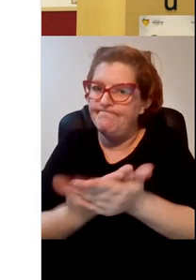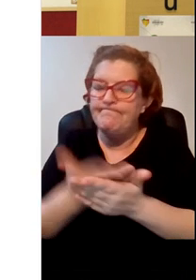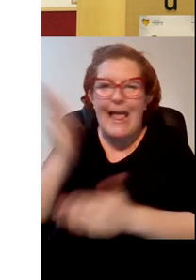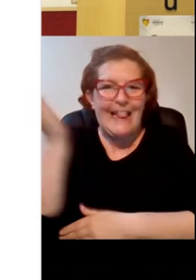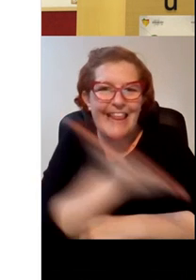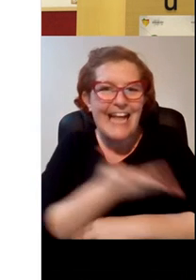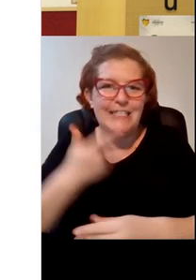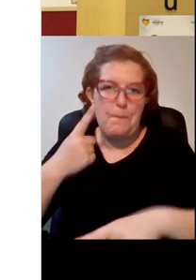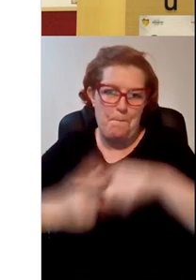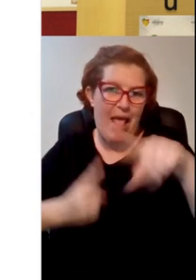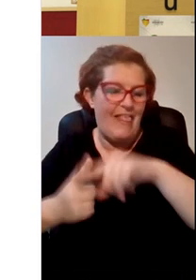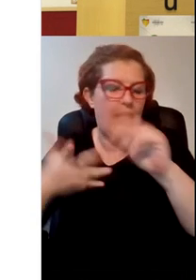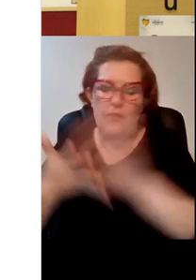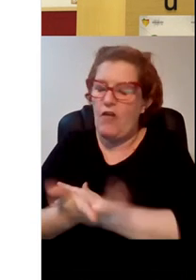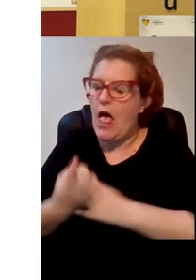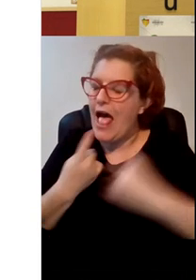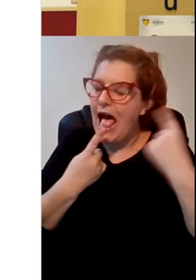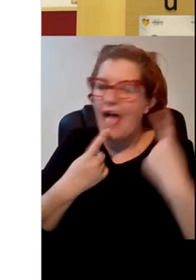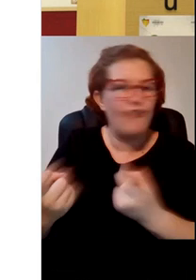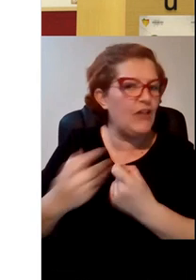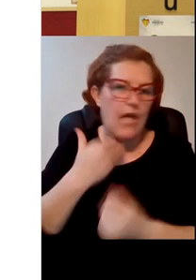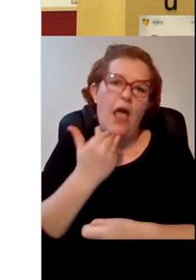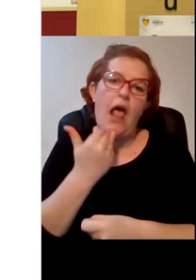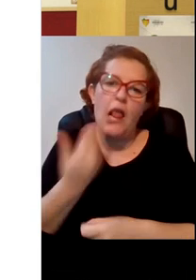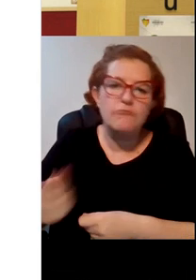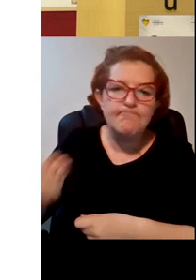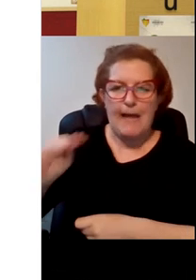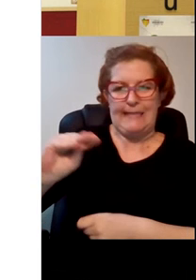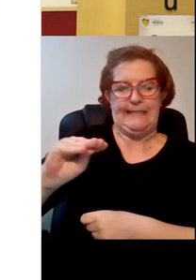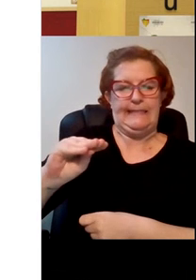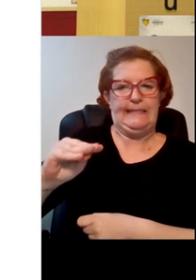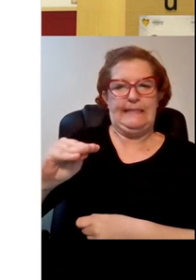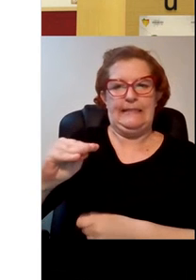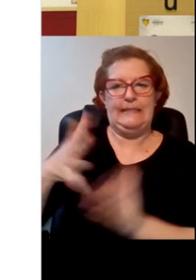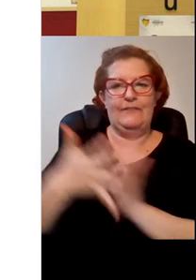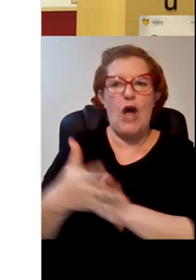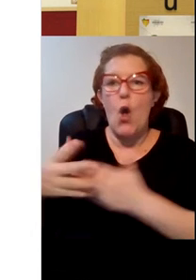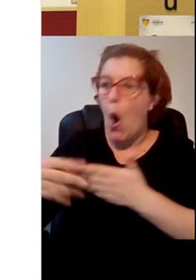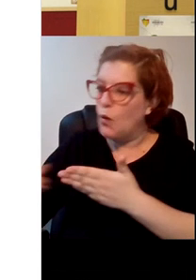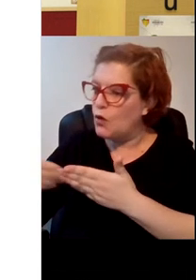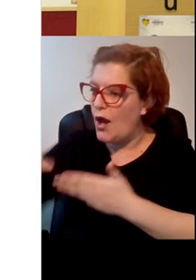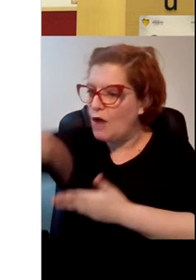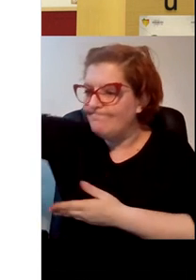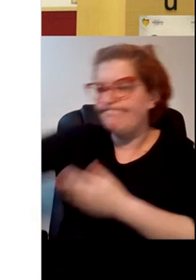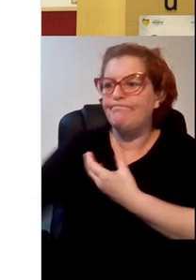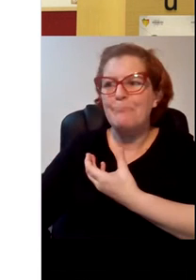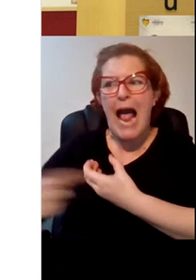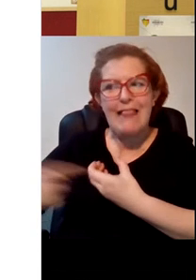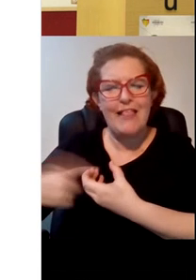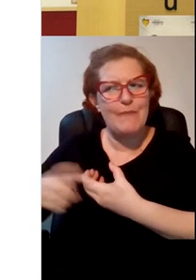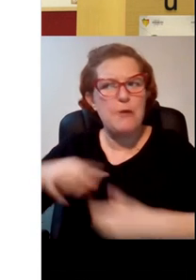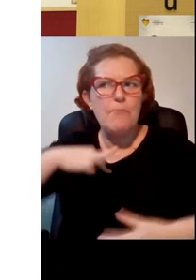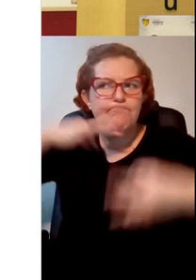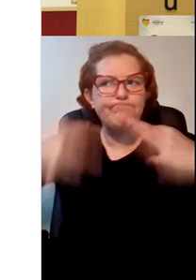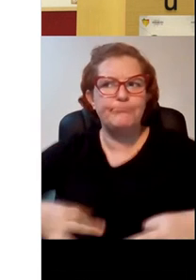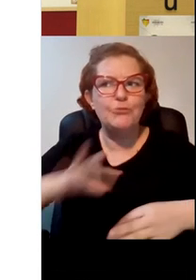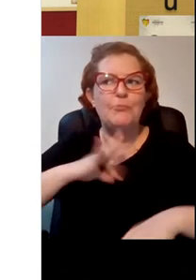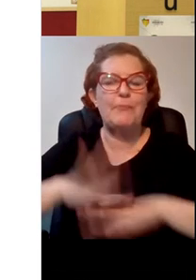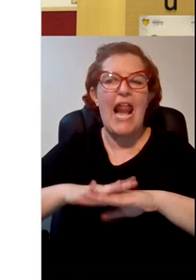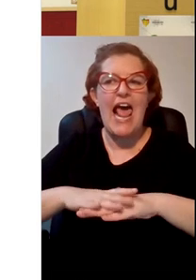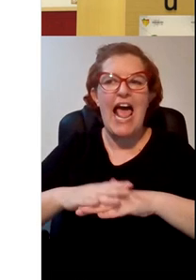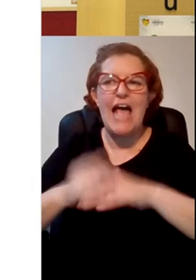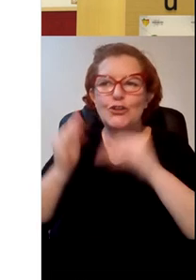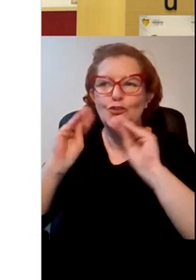necesita el hecho de que los usuarios el hecho de que exista una participación para extender esos